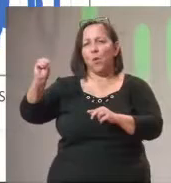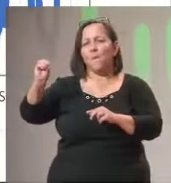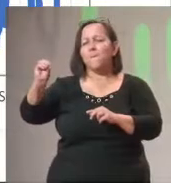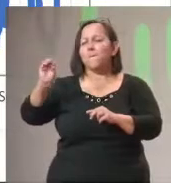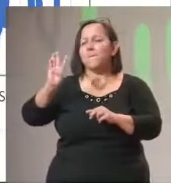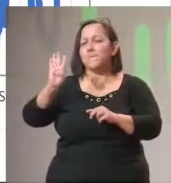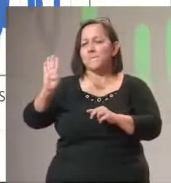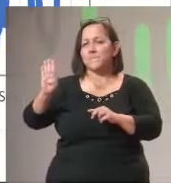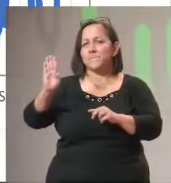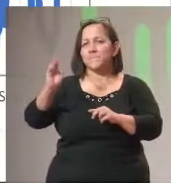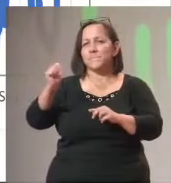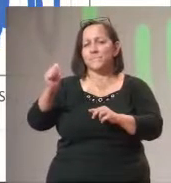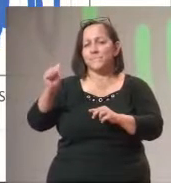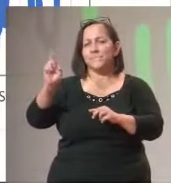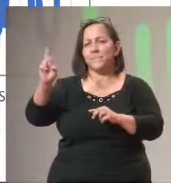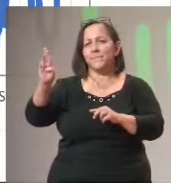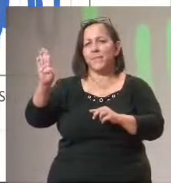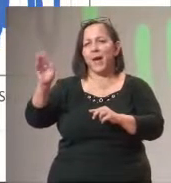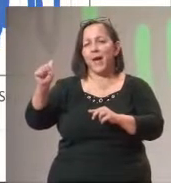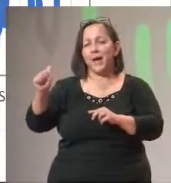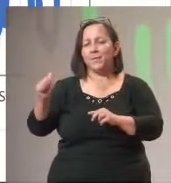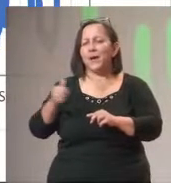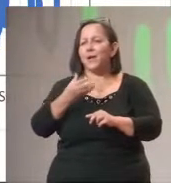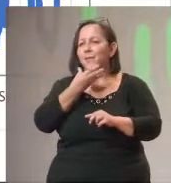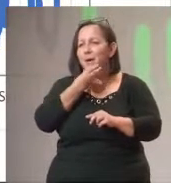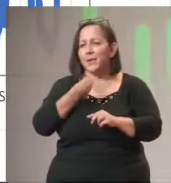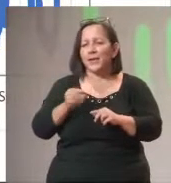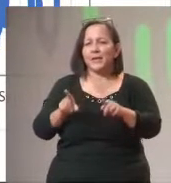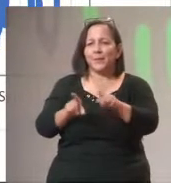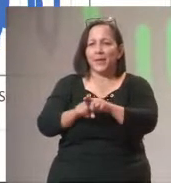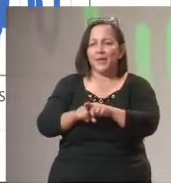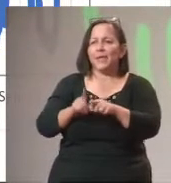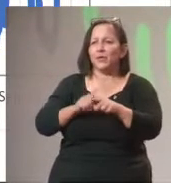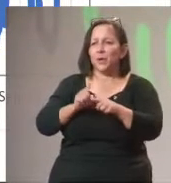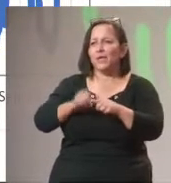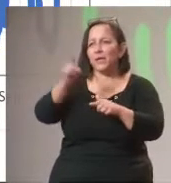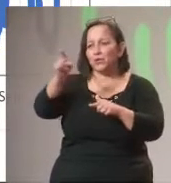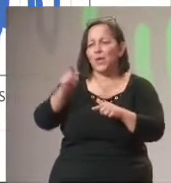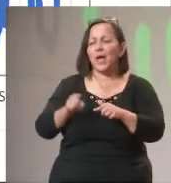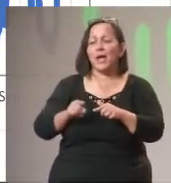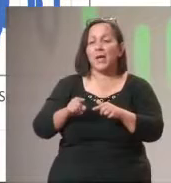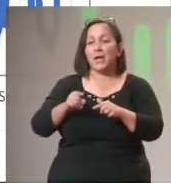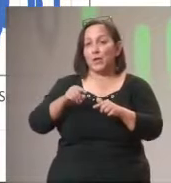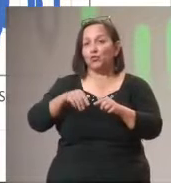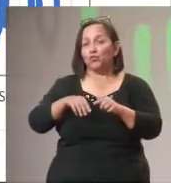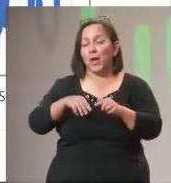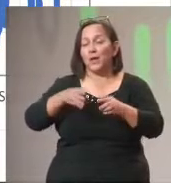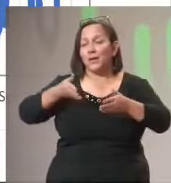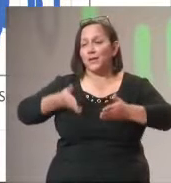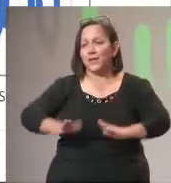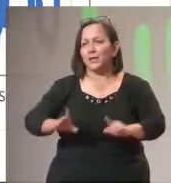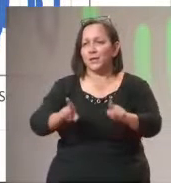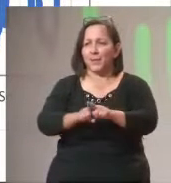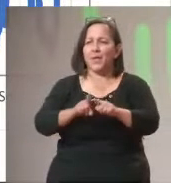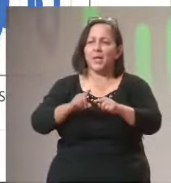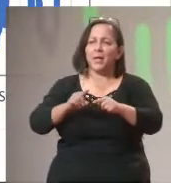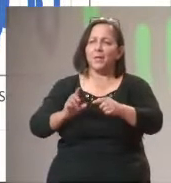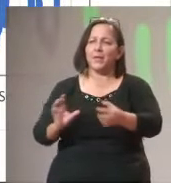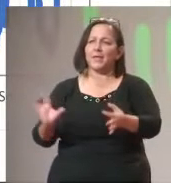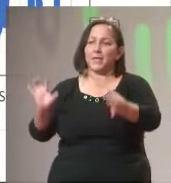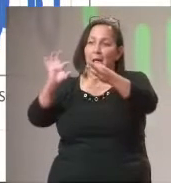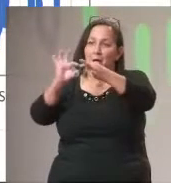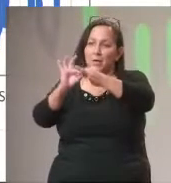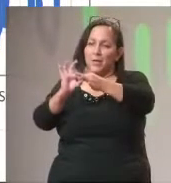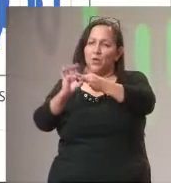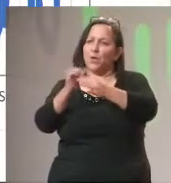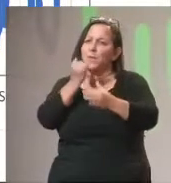de la Aurora, y en azul lo que están viendo allí es una naciente. Entonces ustedes pueden ver que existe cierta sincronicidad entre lo que pasa en